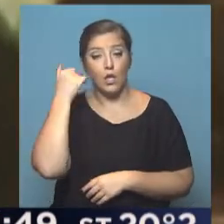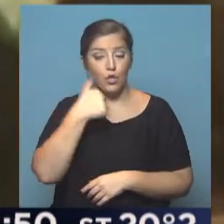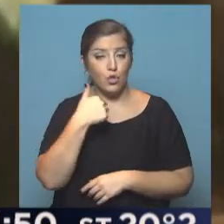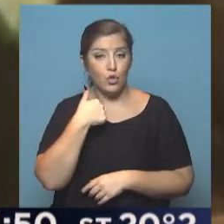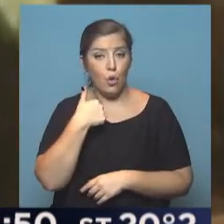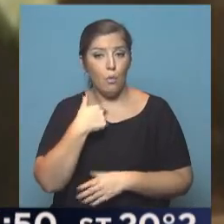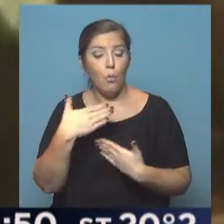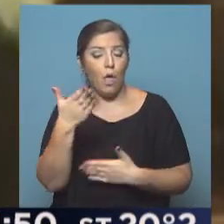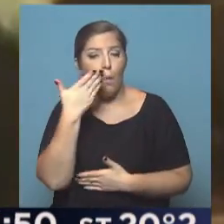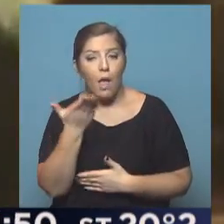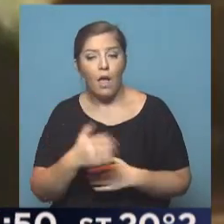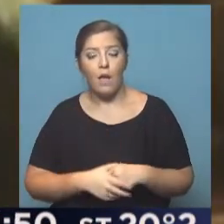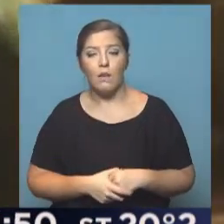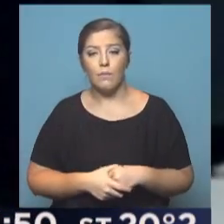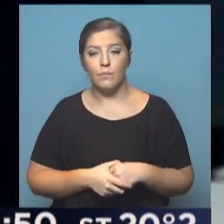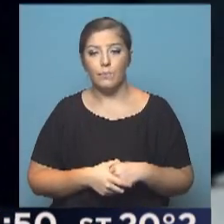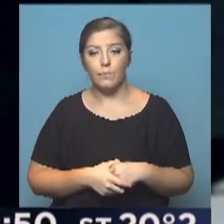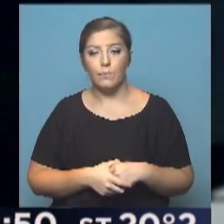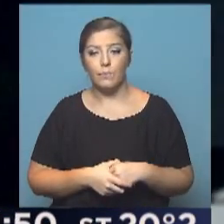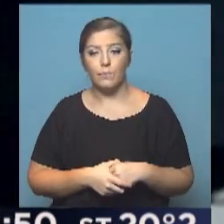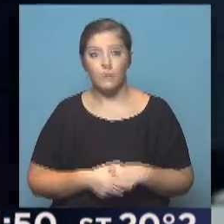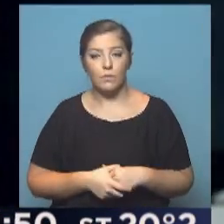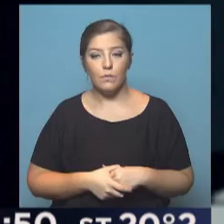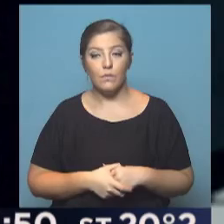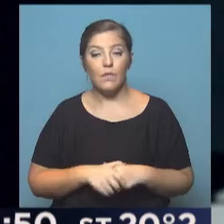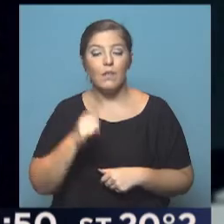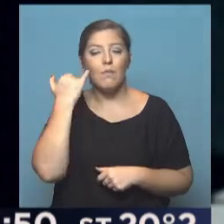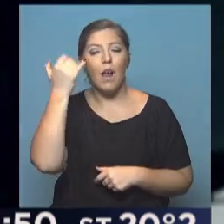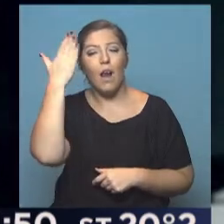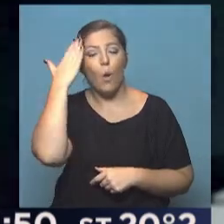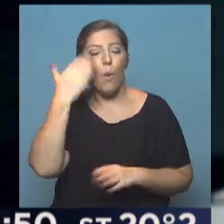estaba dispuesto para hablar y este es el recuerdo más lindo que me queda.